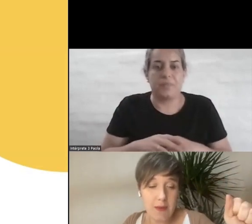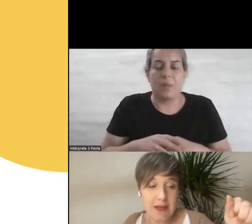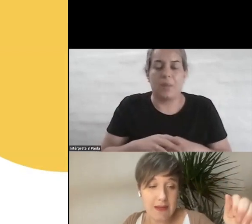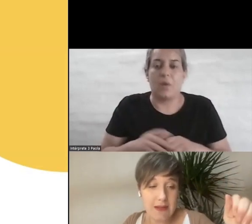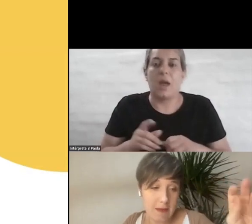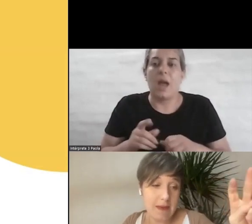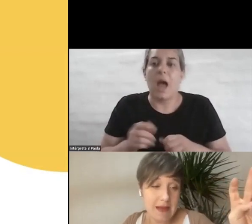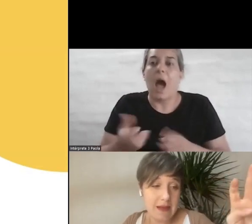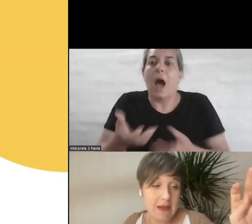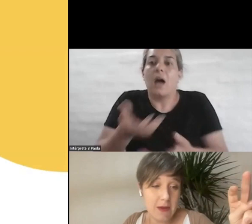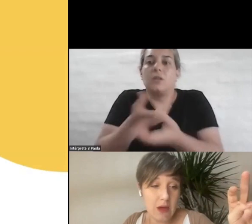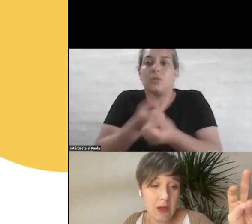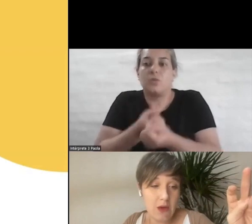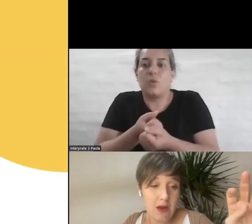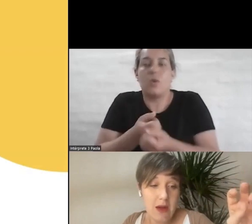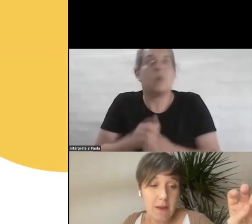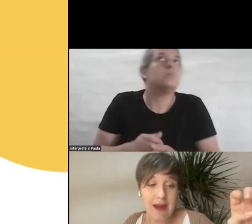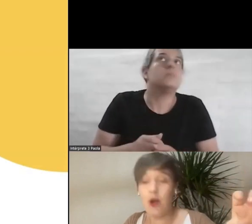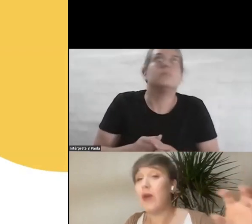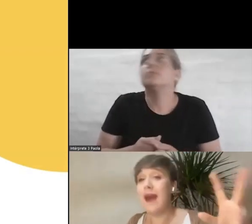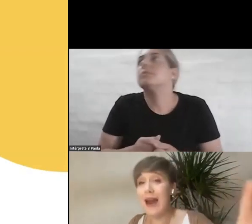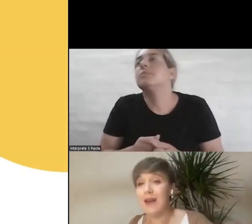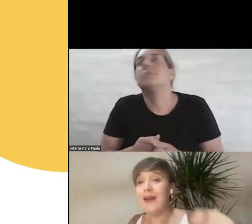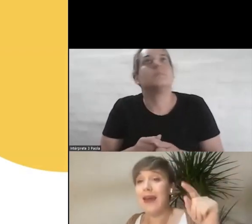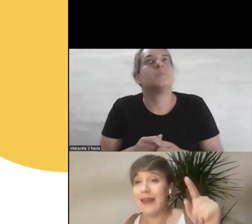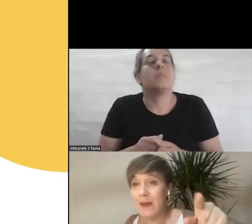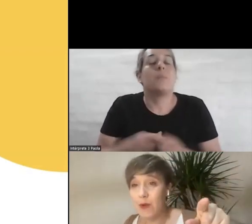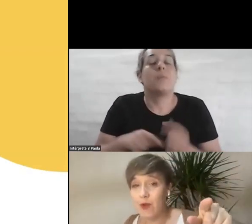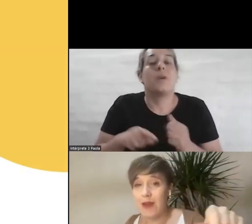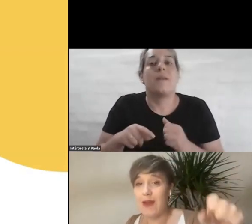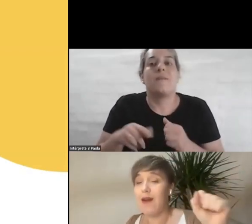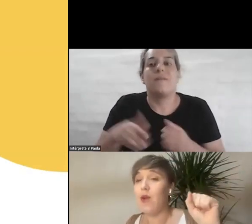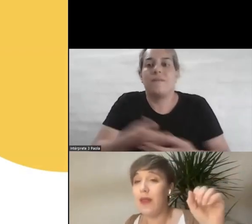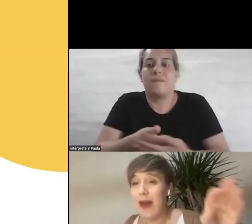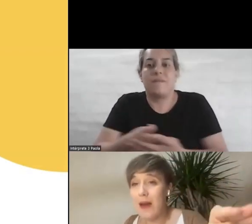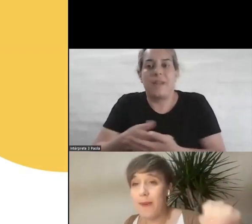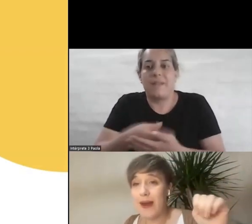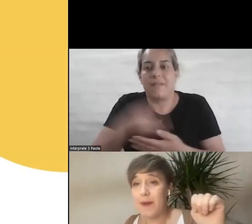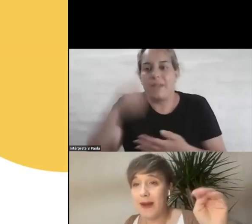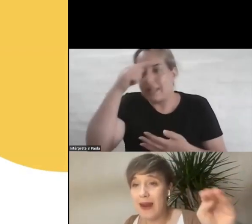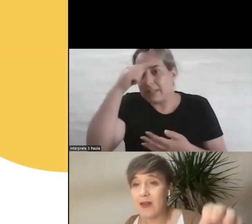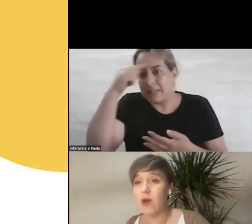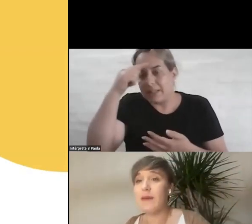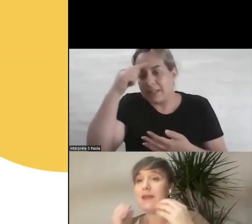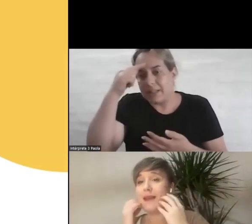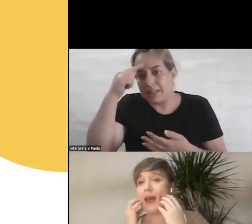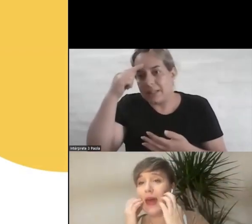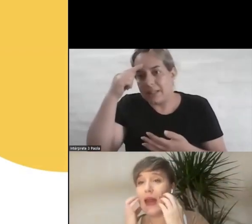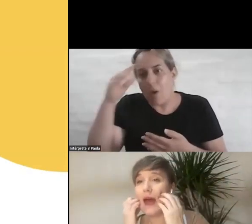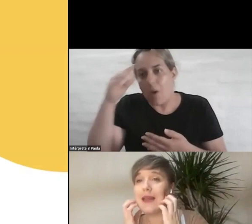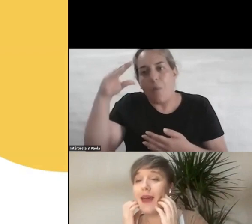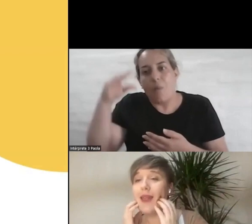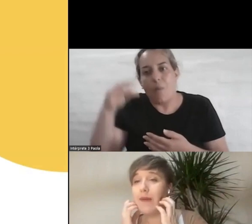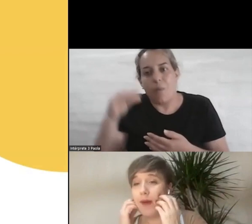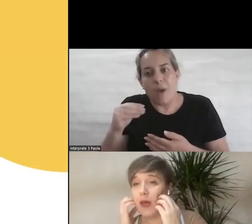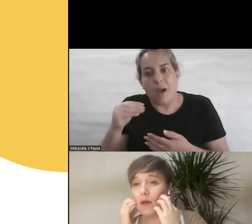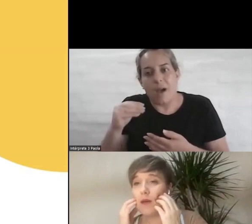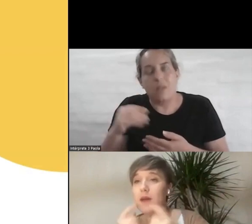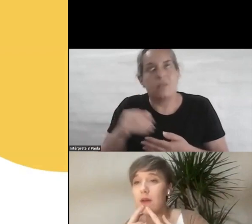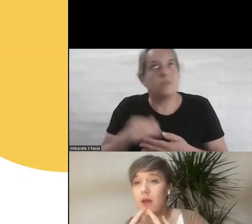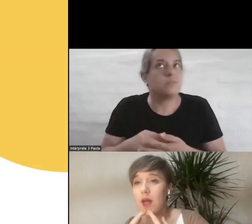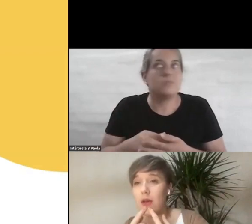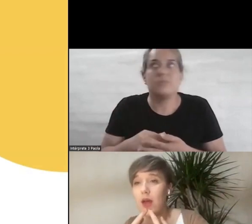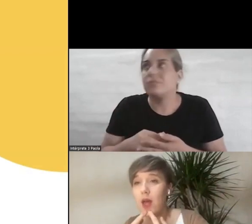succión, que normalmente están disminuidos. Vale, lo ideal, esa hipotonía, lo ideal para preparar las tomas, masajear la carita del bebé,